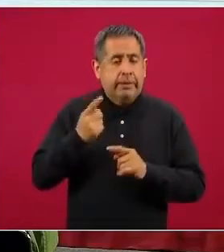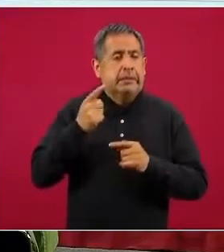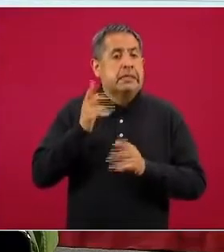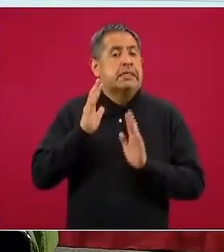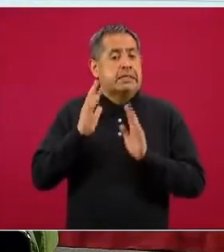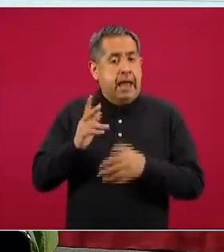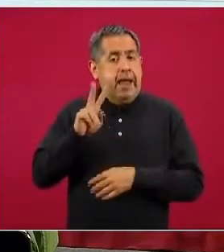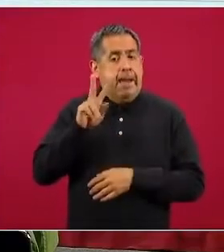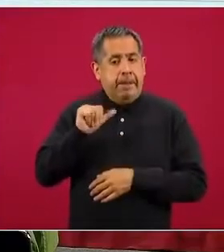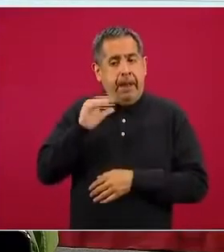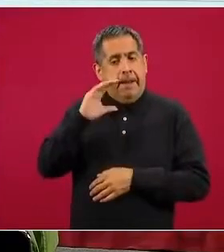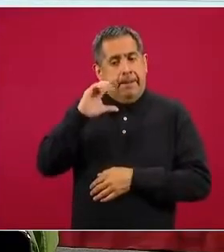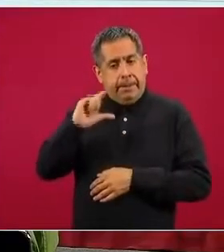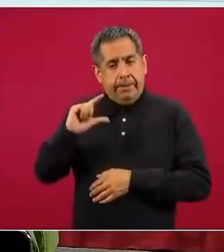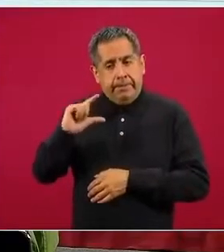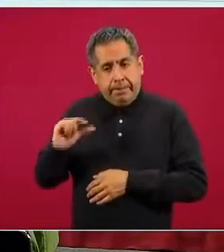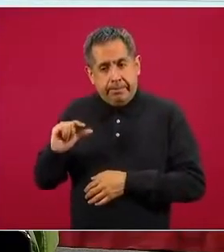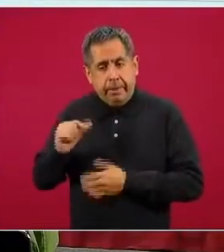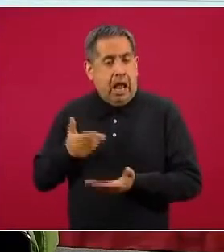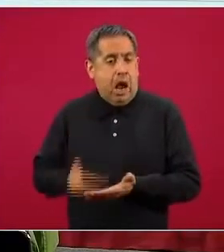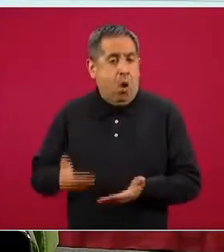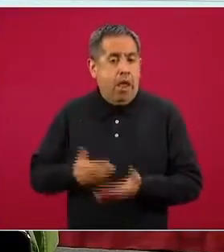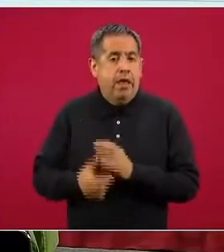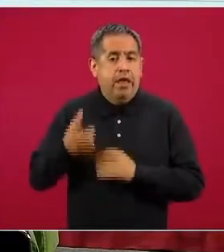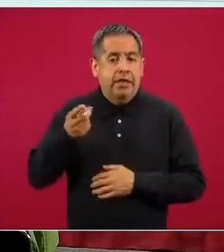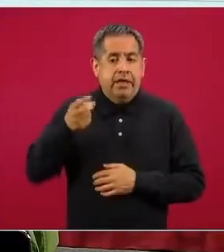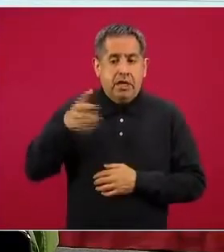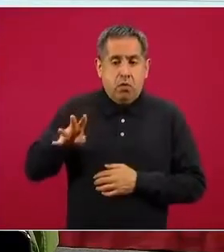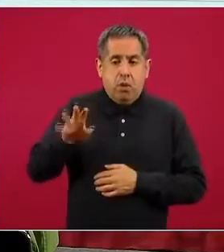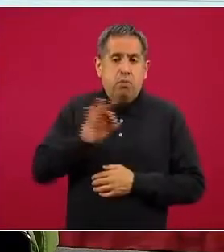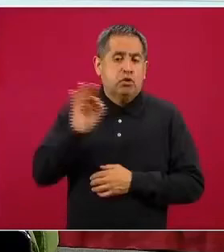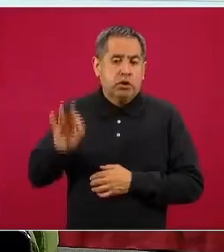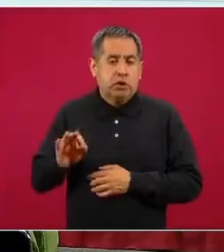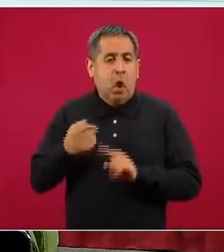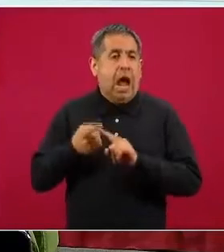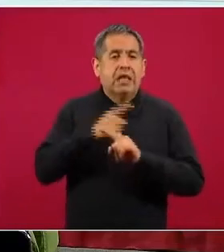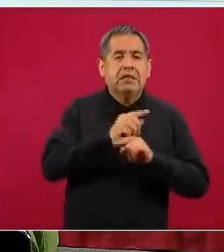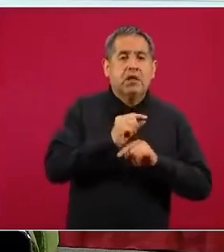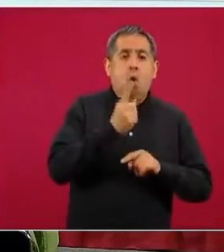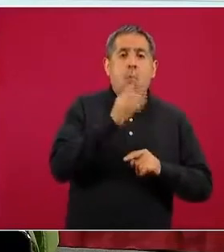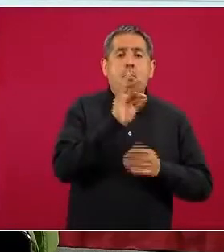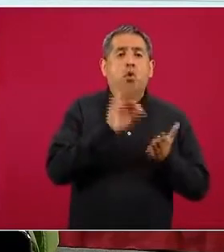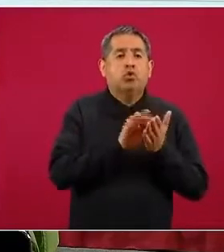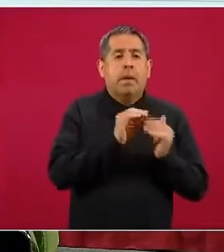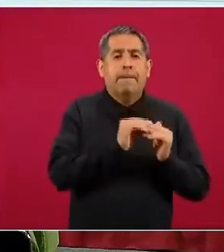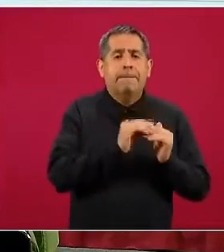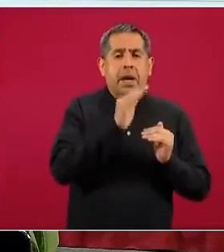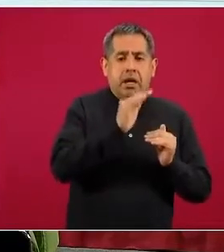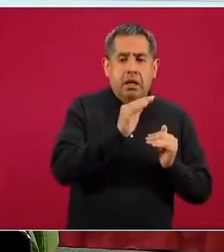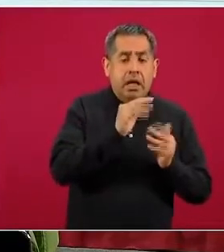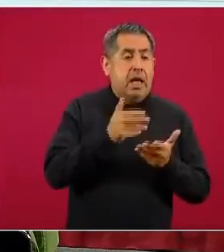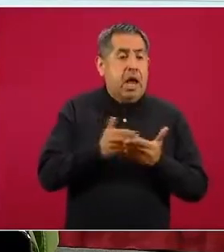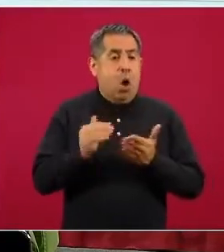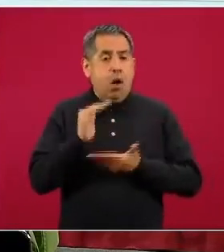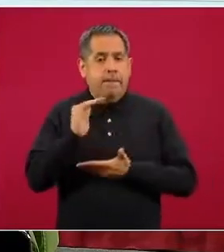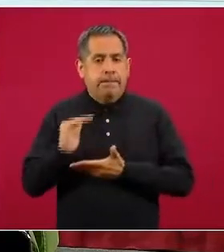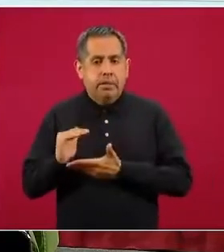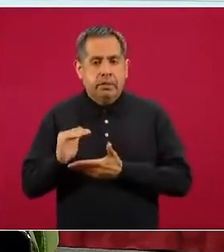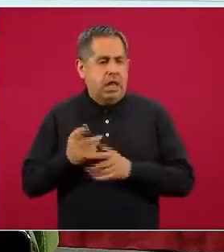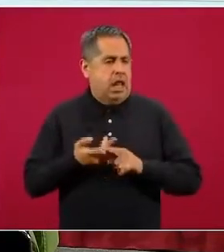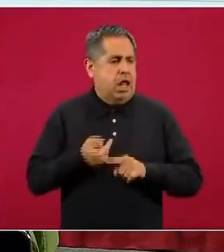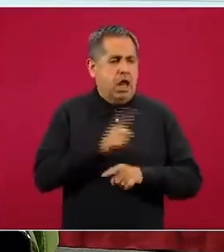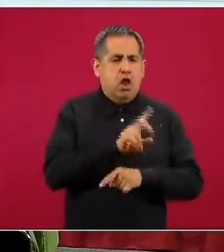descenso continuo. El día de hoy es 39%, se incrementó un punto porcentual en relación a cómo abrimos el domingo la